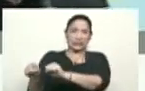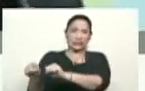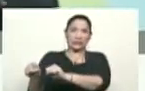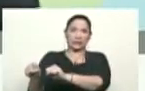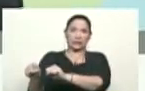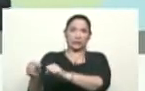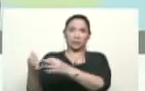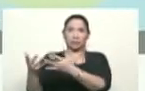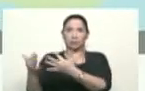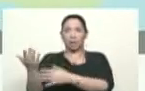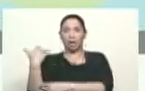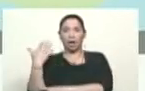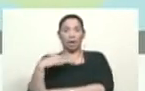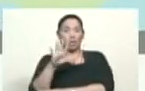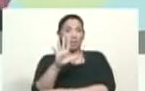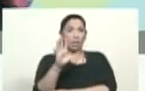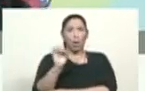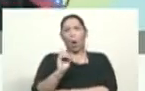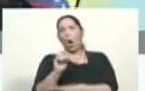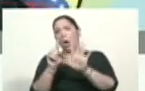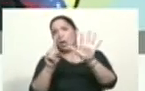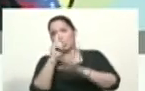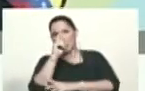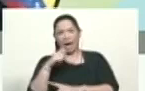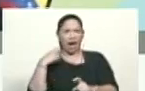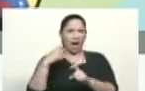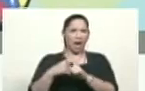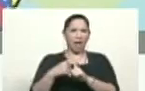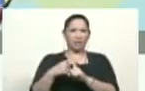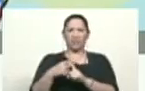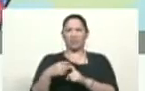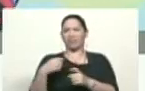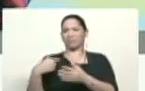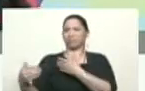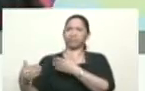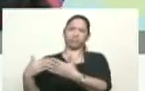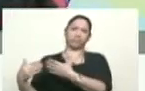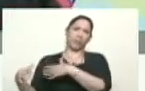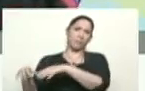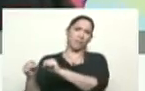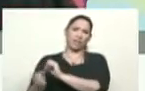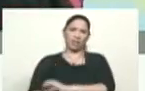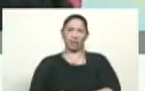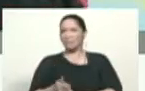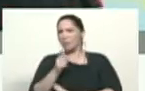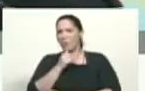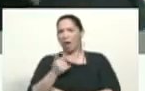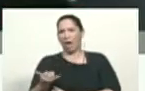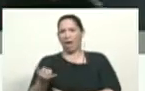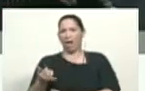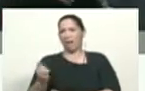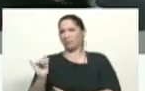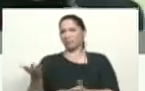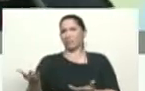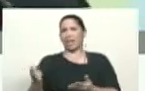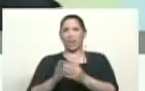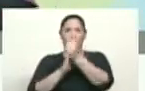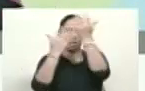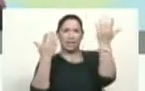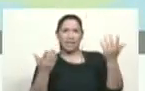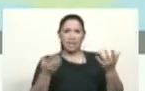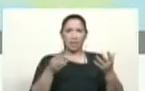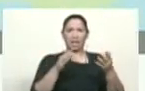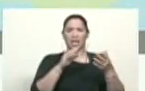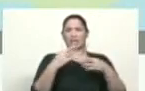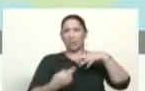muchos hace 5 o 6 años decían, no, el imperialismo no existe. Esos son cuentos de Chávez y de estos líderes de izquierda y de los partidos